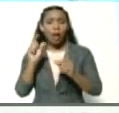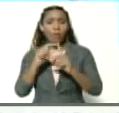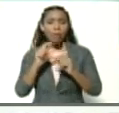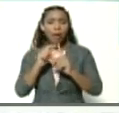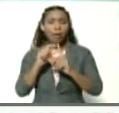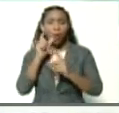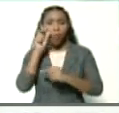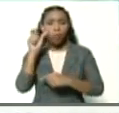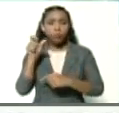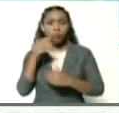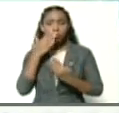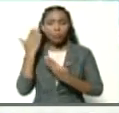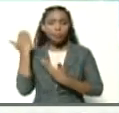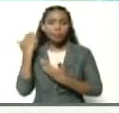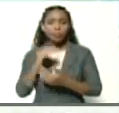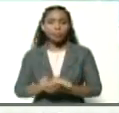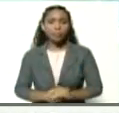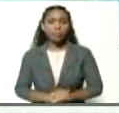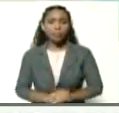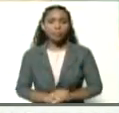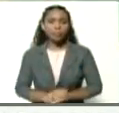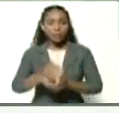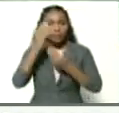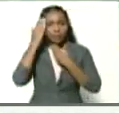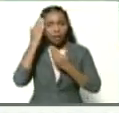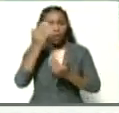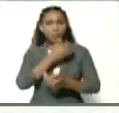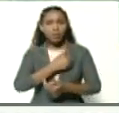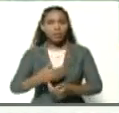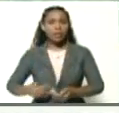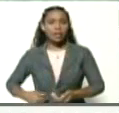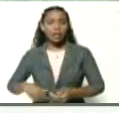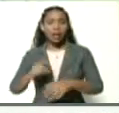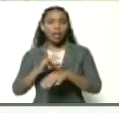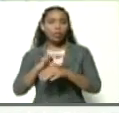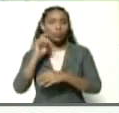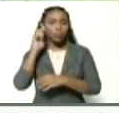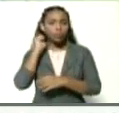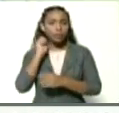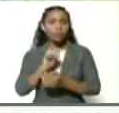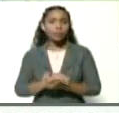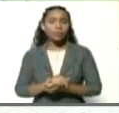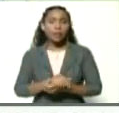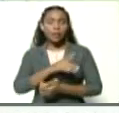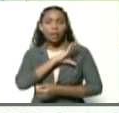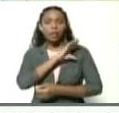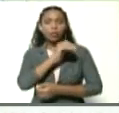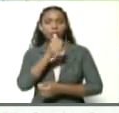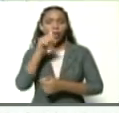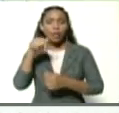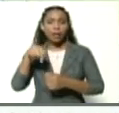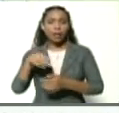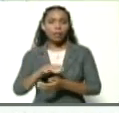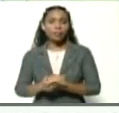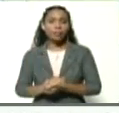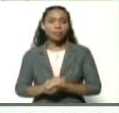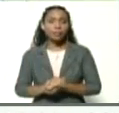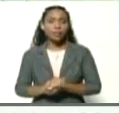Jenny, la directora de la CIPA. Saludos, presidente, le habla la doctora Jenny Gómez, directora de la CIPA.